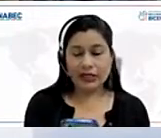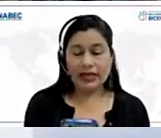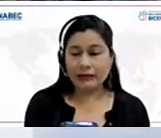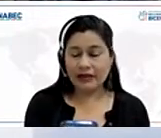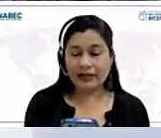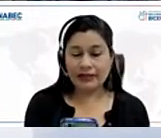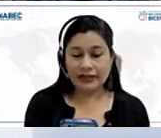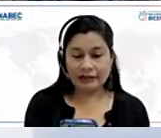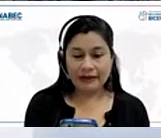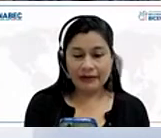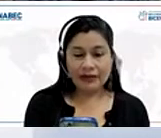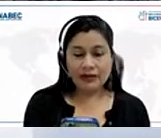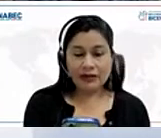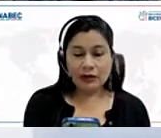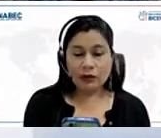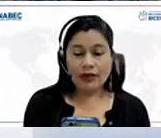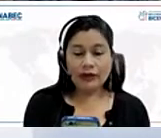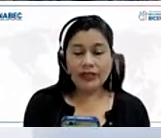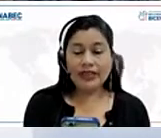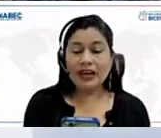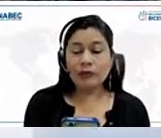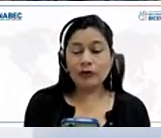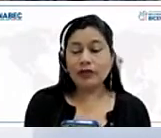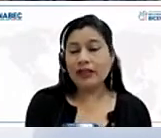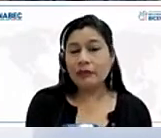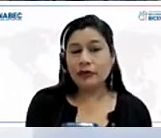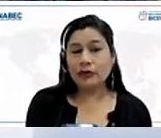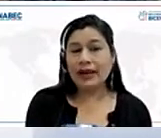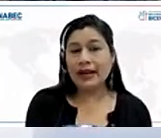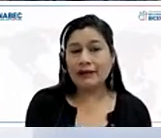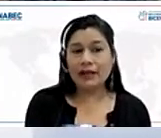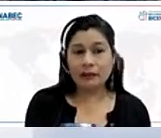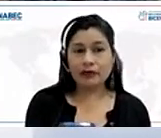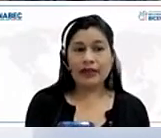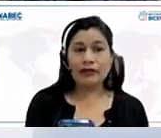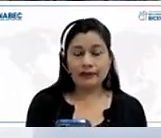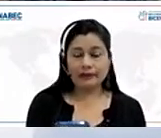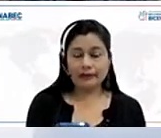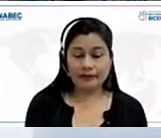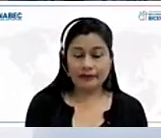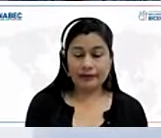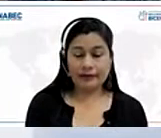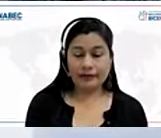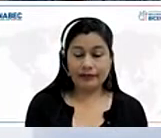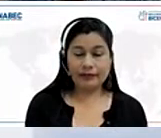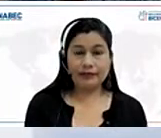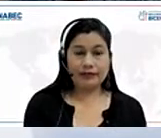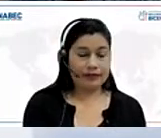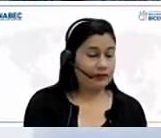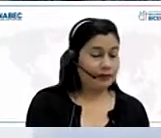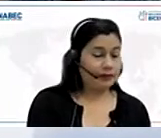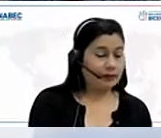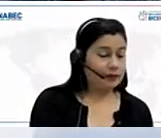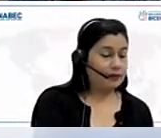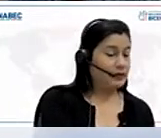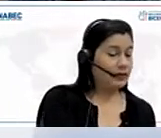en el mes de diciembre, ¿cuándo tendría la oportunidad de postular a la beca de posgrado? Ajá.